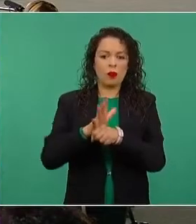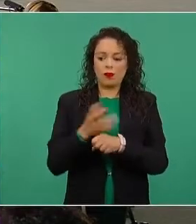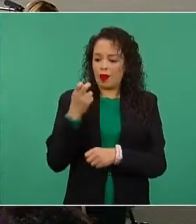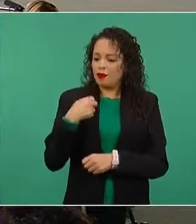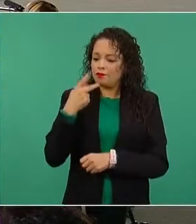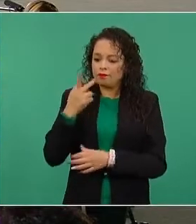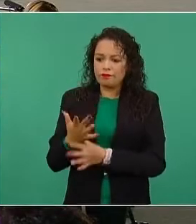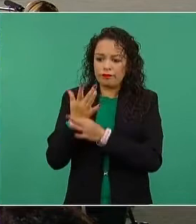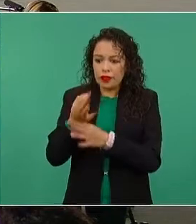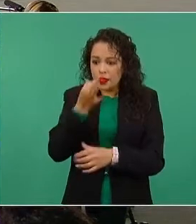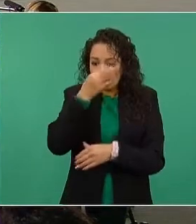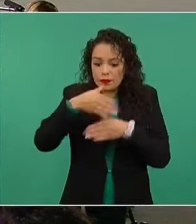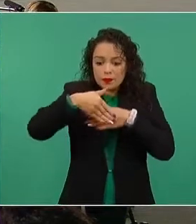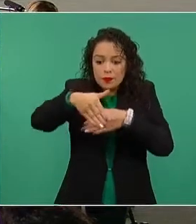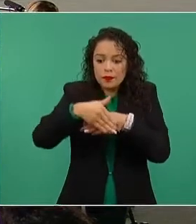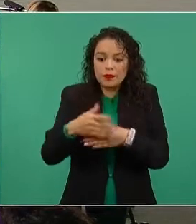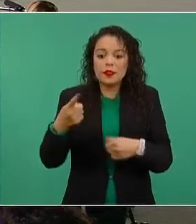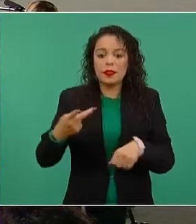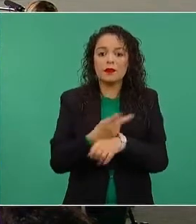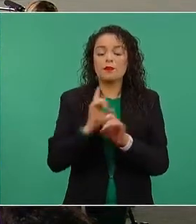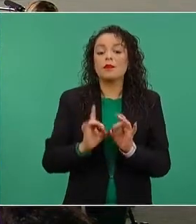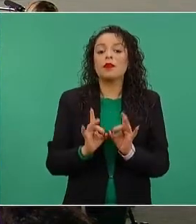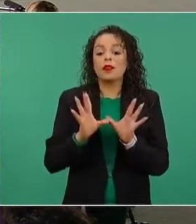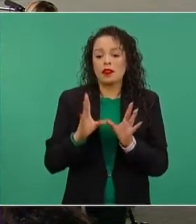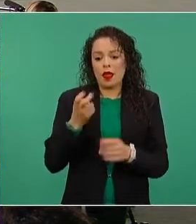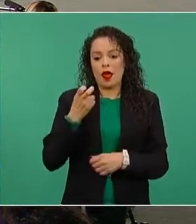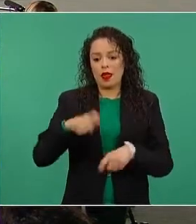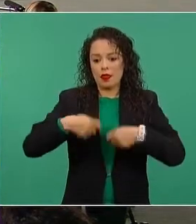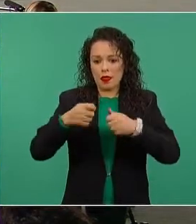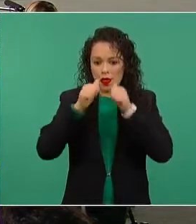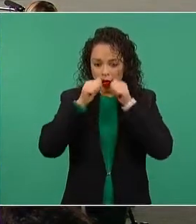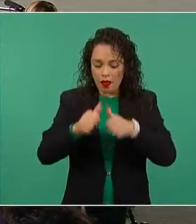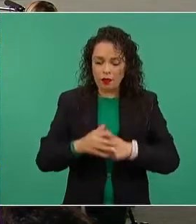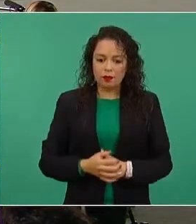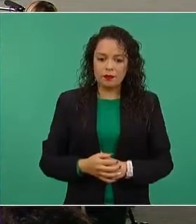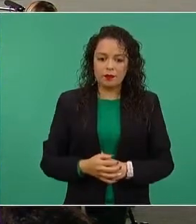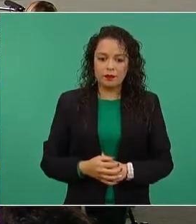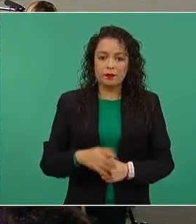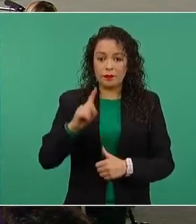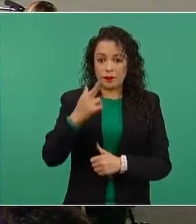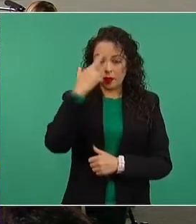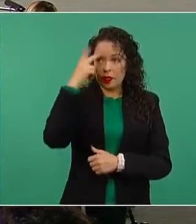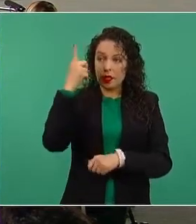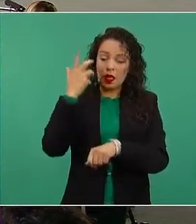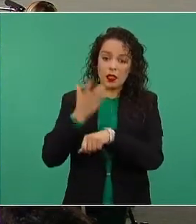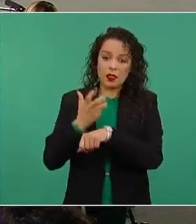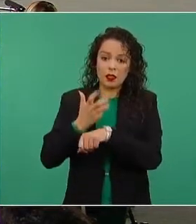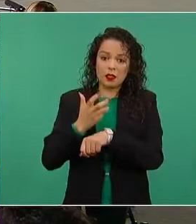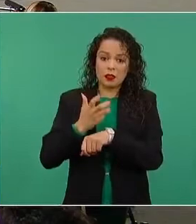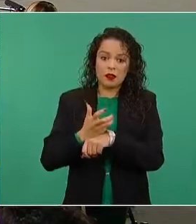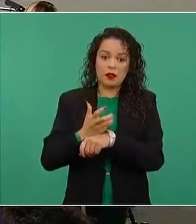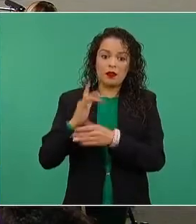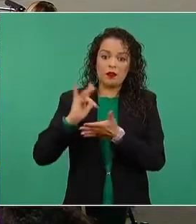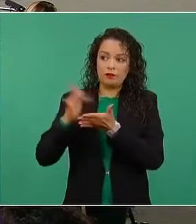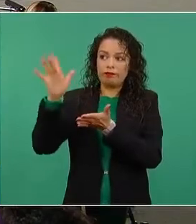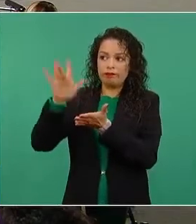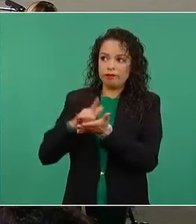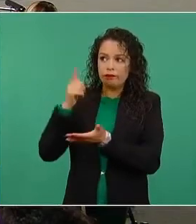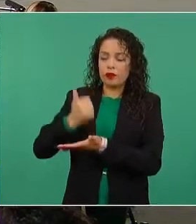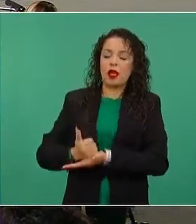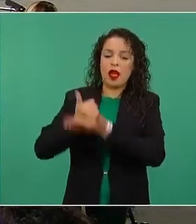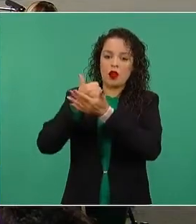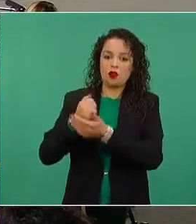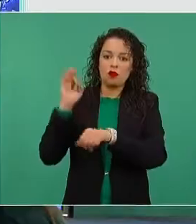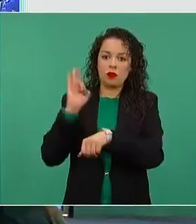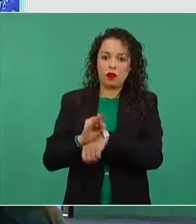hablando. La siguiente, por favor. Como recordaremos, con Estados Unidos tuvimos y estamos muy agradecidos por el respaldo